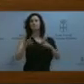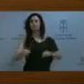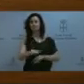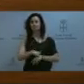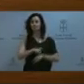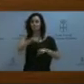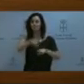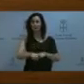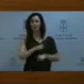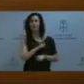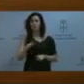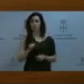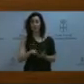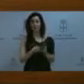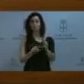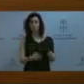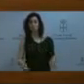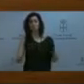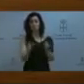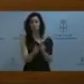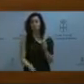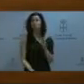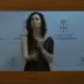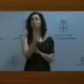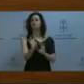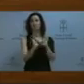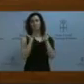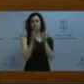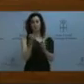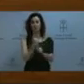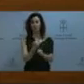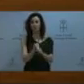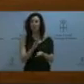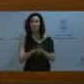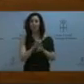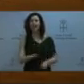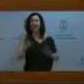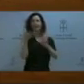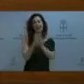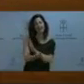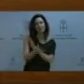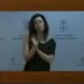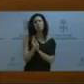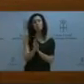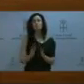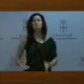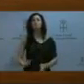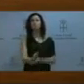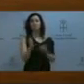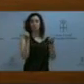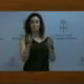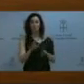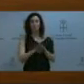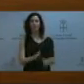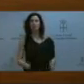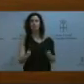Autonomía y la Atención a la Dependencia, se haya decidido crear un grupo de trabajo para redefinir la prestación económica del asistente